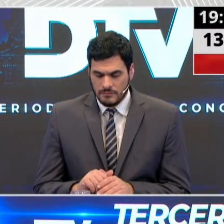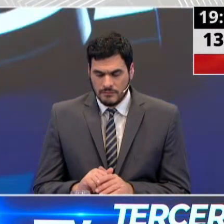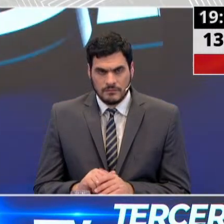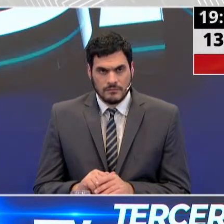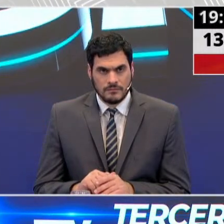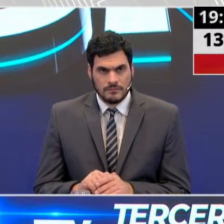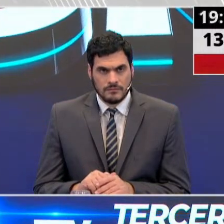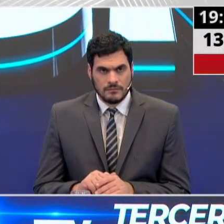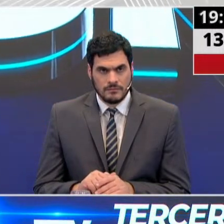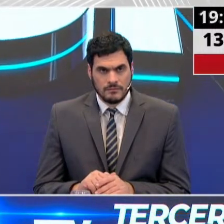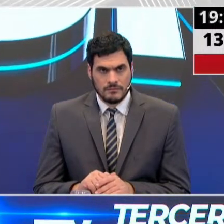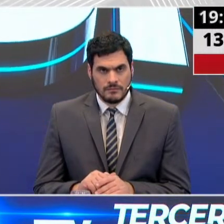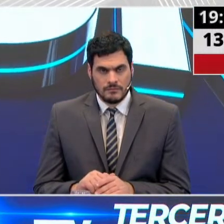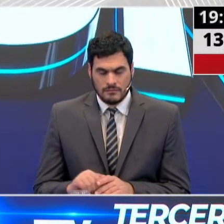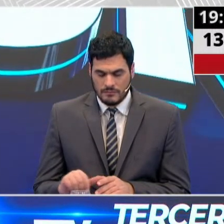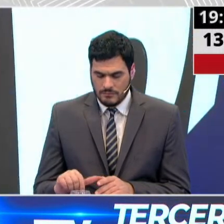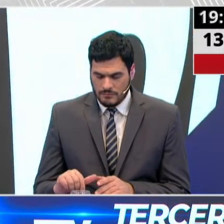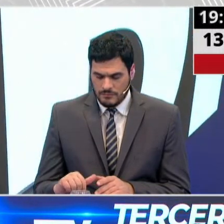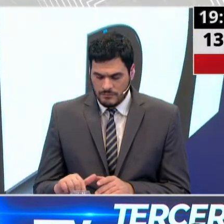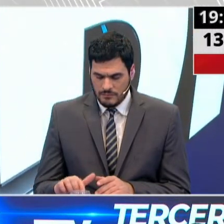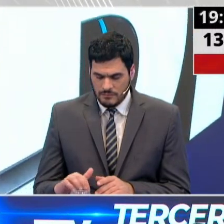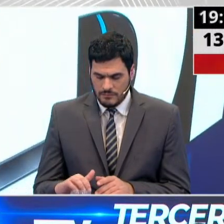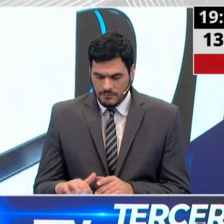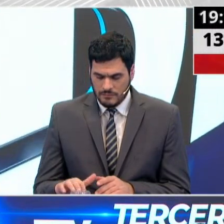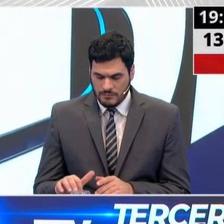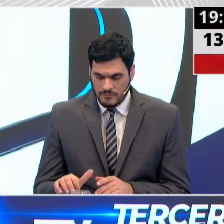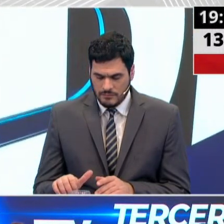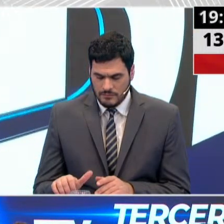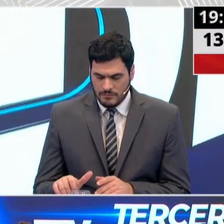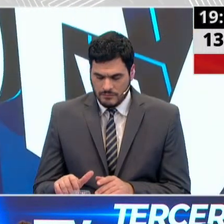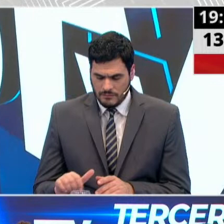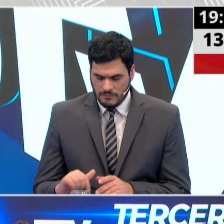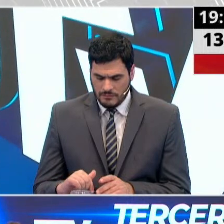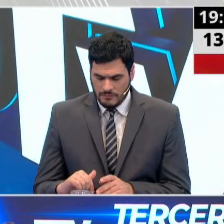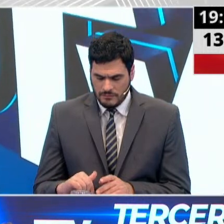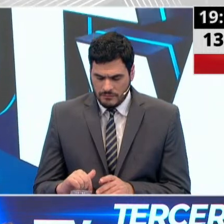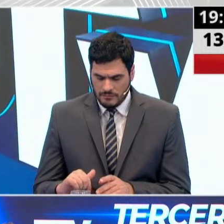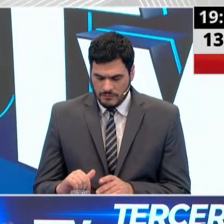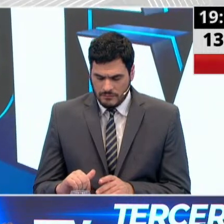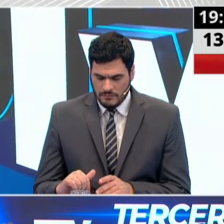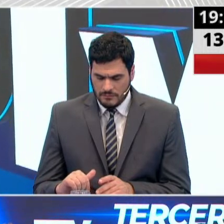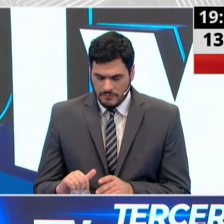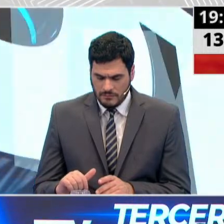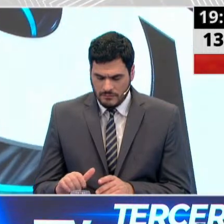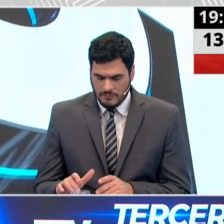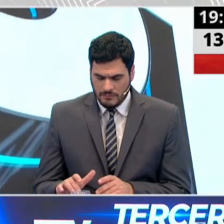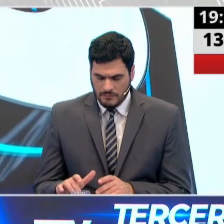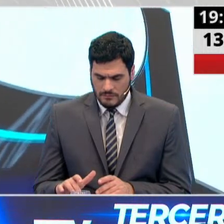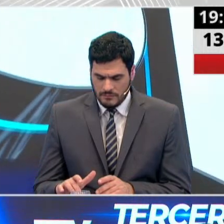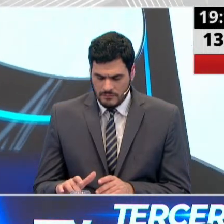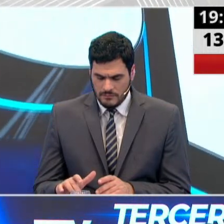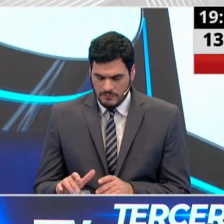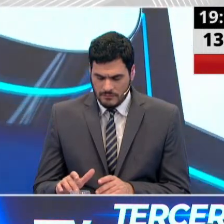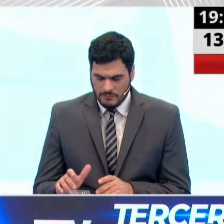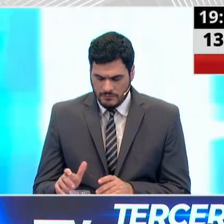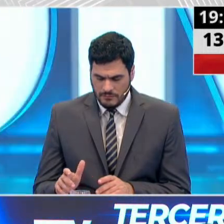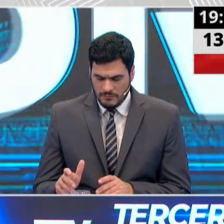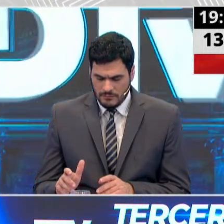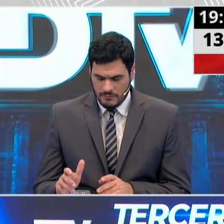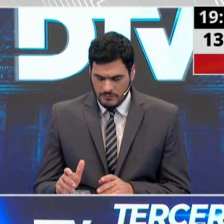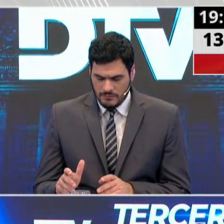pertenece a las comisiones a las que usted integra, pero quería saber, qué mirada tiene sobre este proyecto